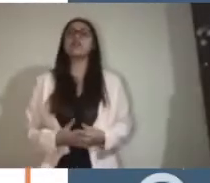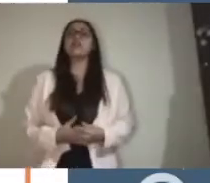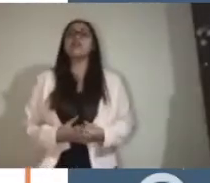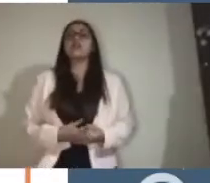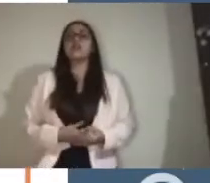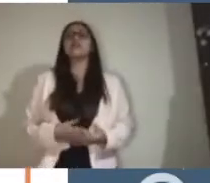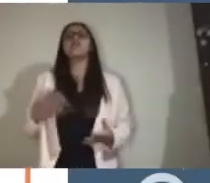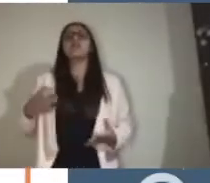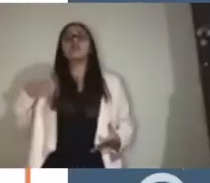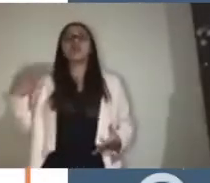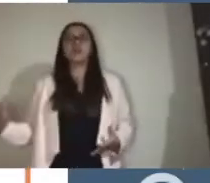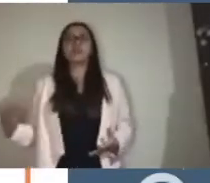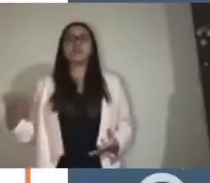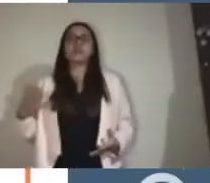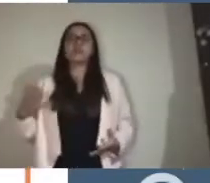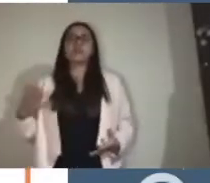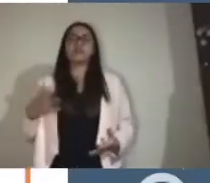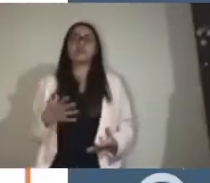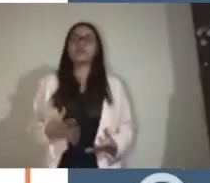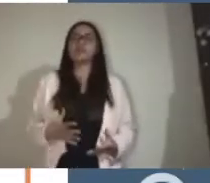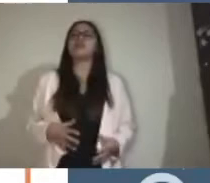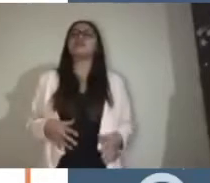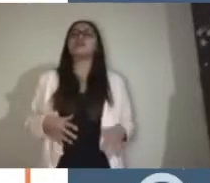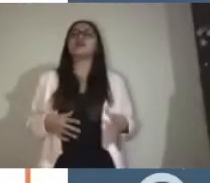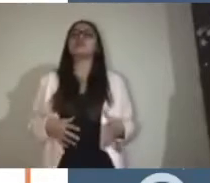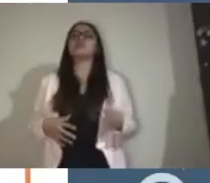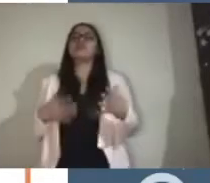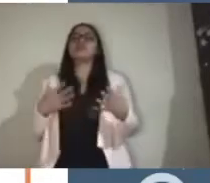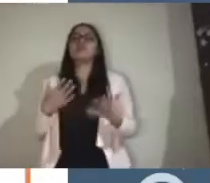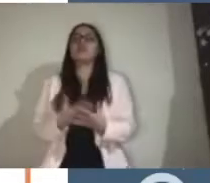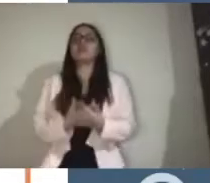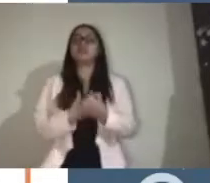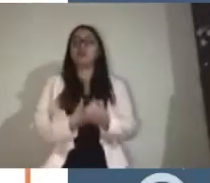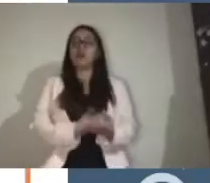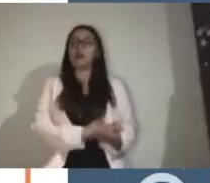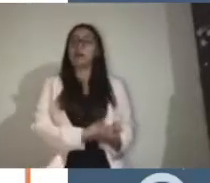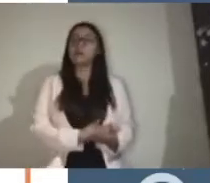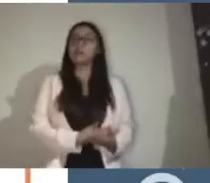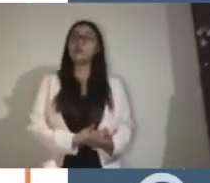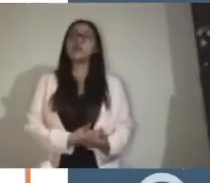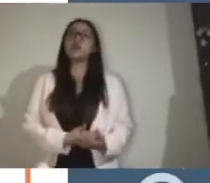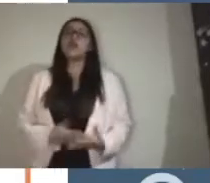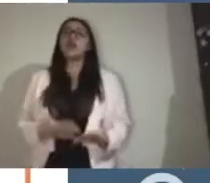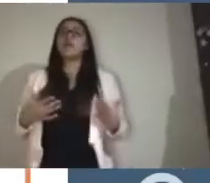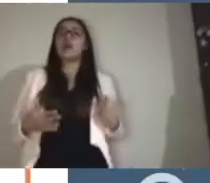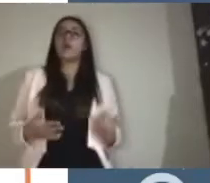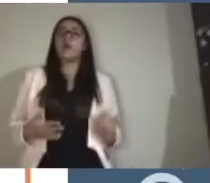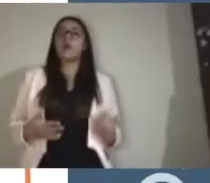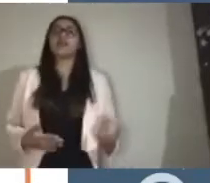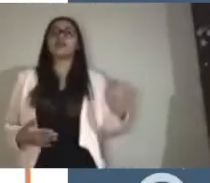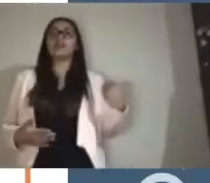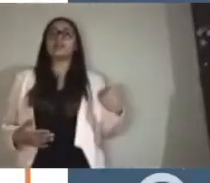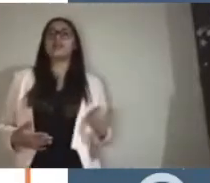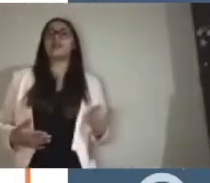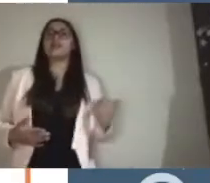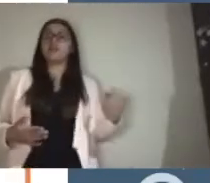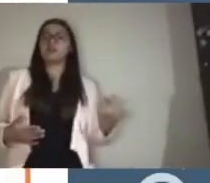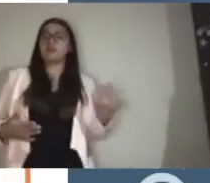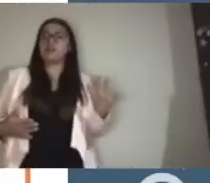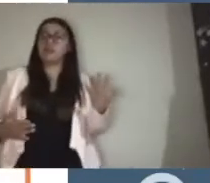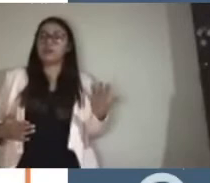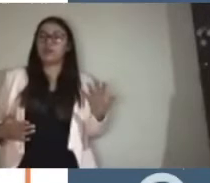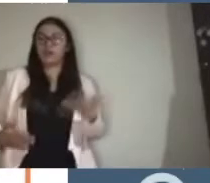factores que mantuvieron esa asociación. En este caso, pues el quintil 5, la deprivación, el bajo peso y el